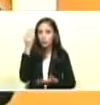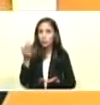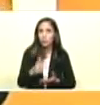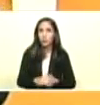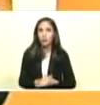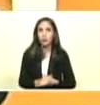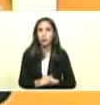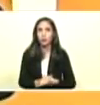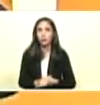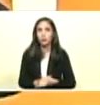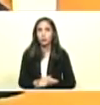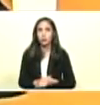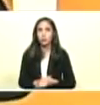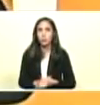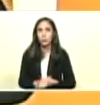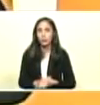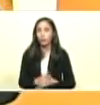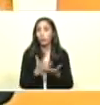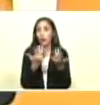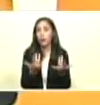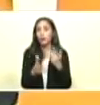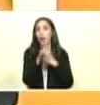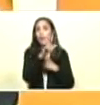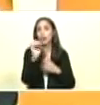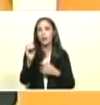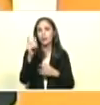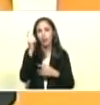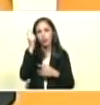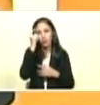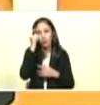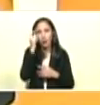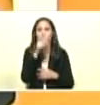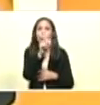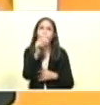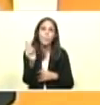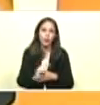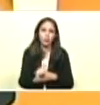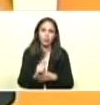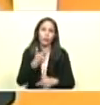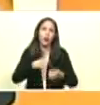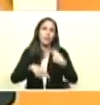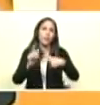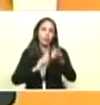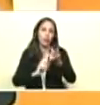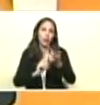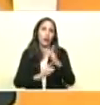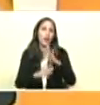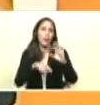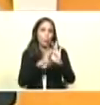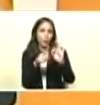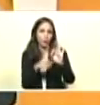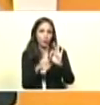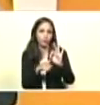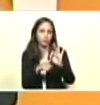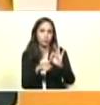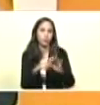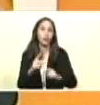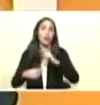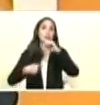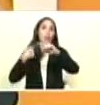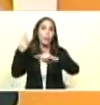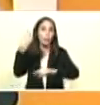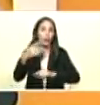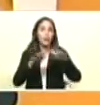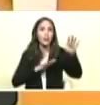van a entrar. Estamos en los 30 días de la preventa del petro, y luego vienen los primeros 15